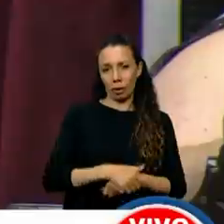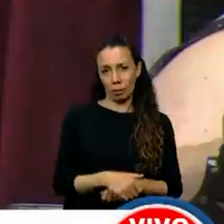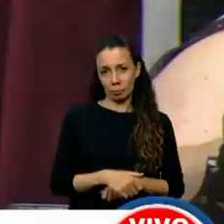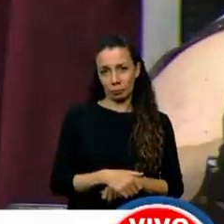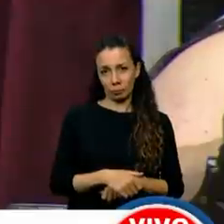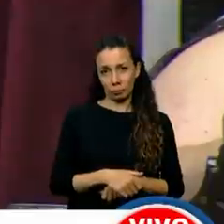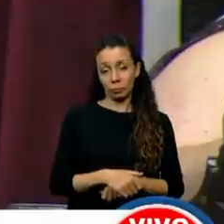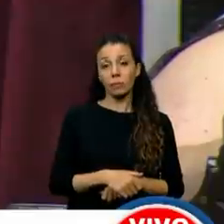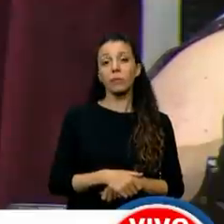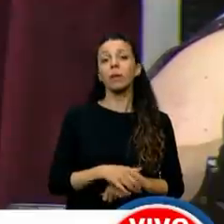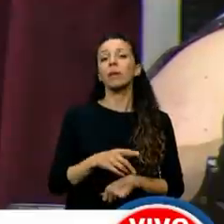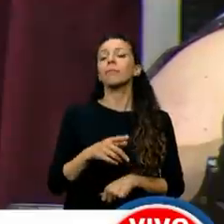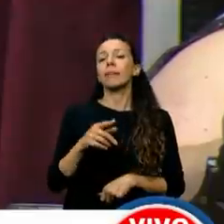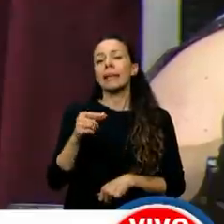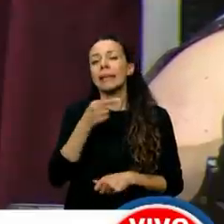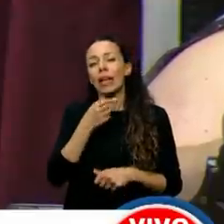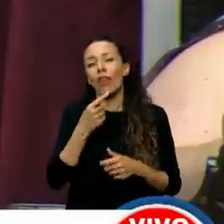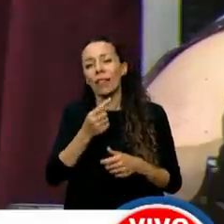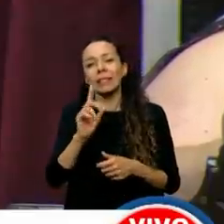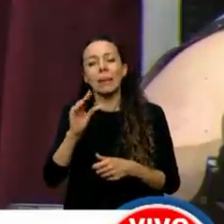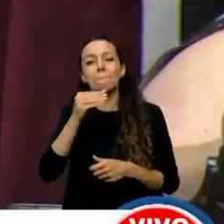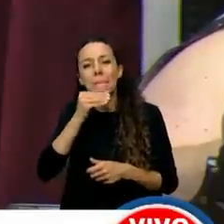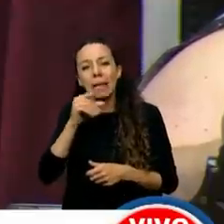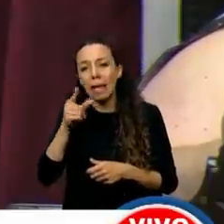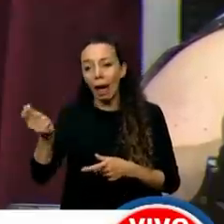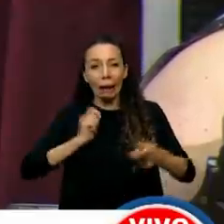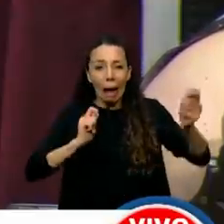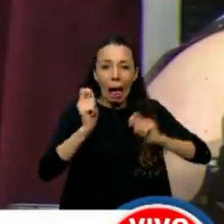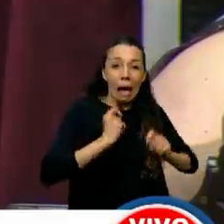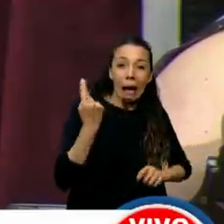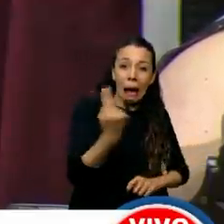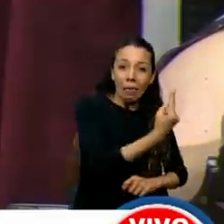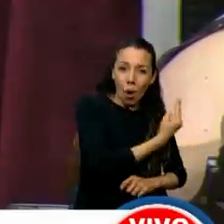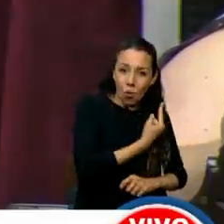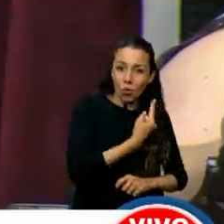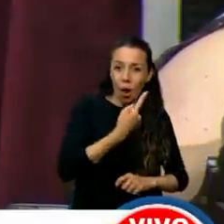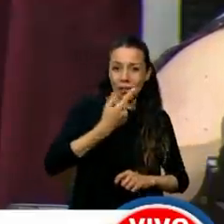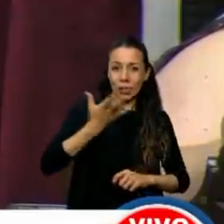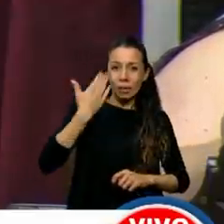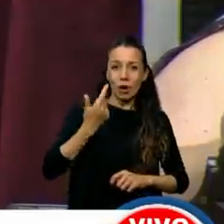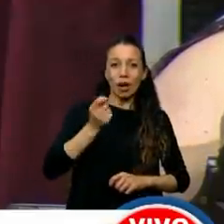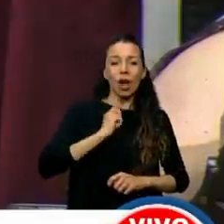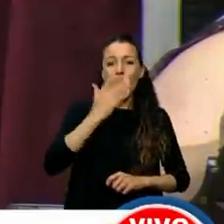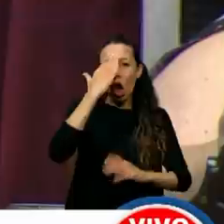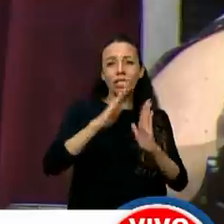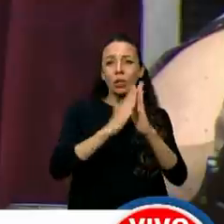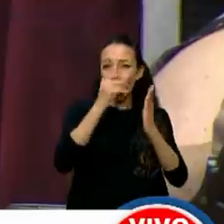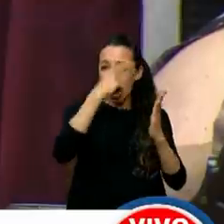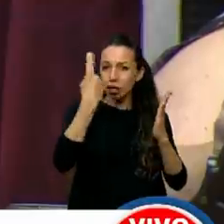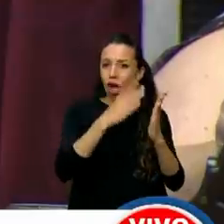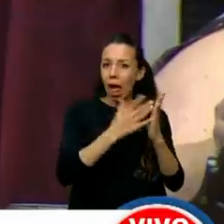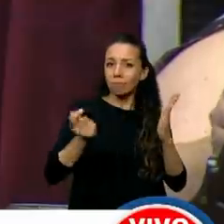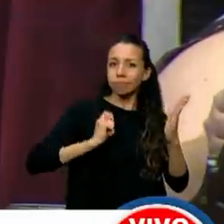nos obsequió a cada uno de los diputados que entramos hace una semana un ejemplar de la constitución nacional